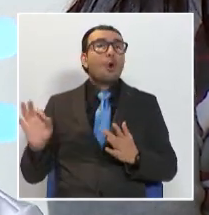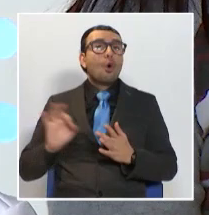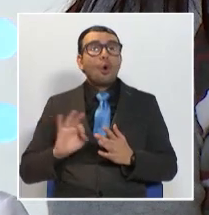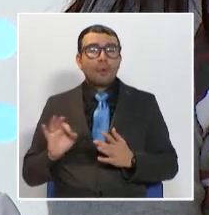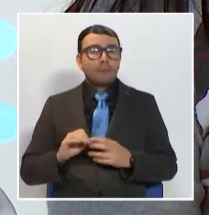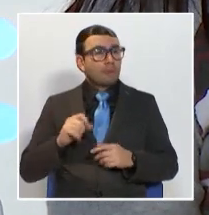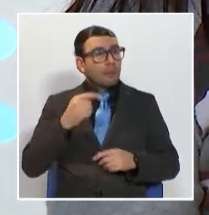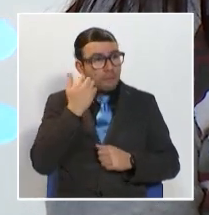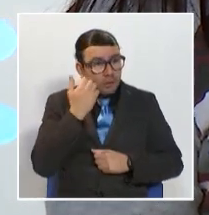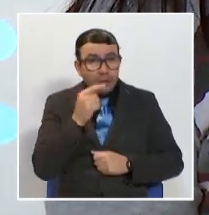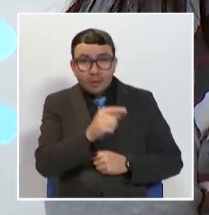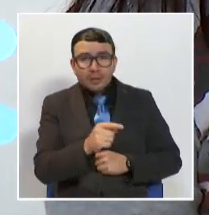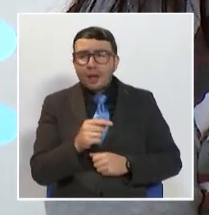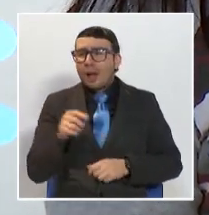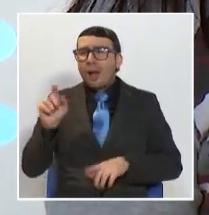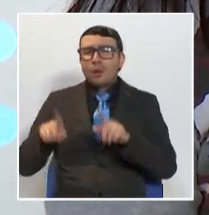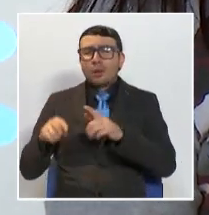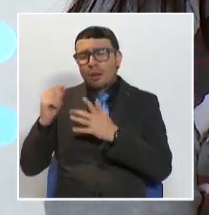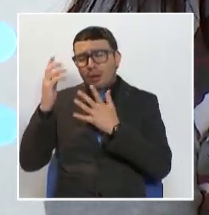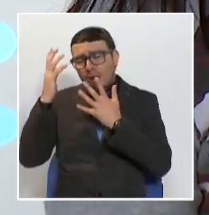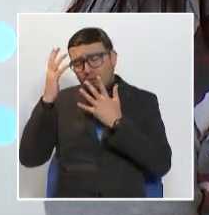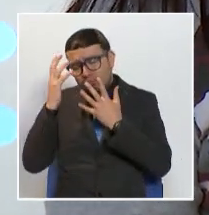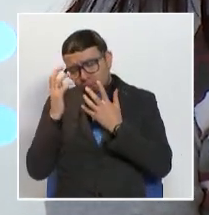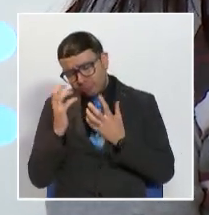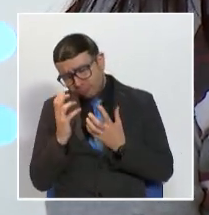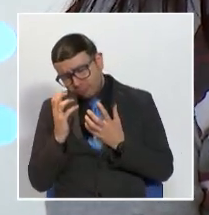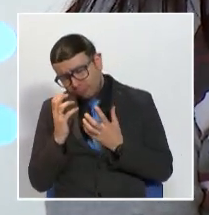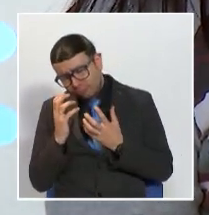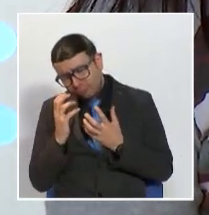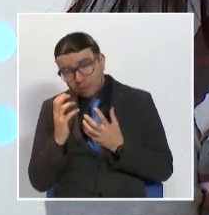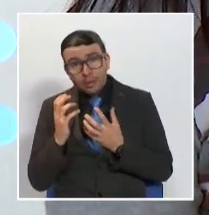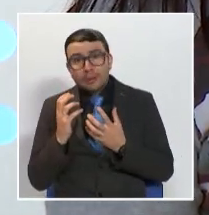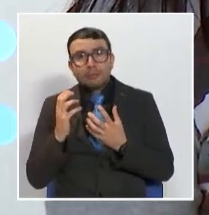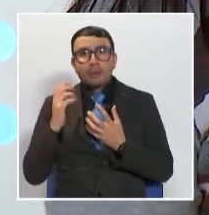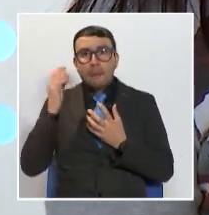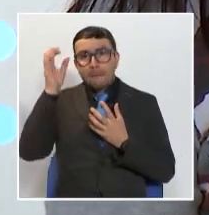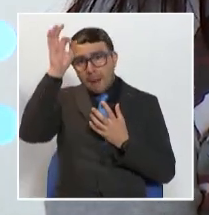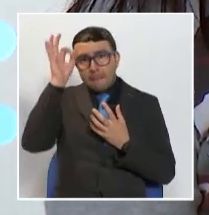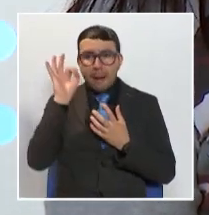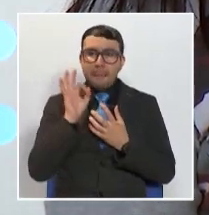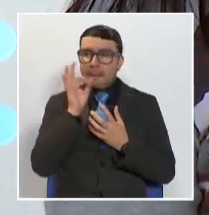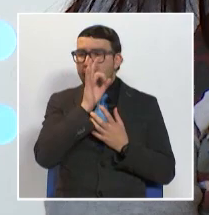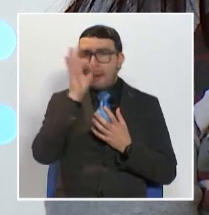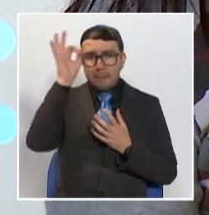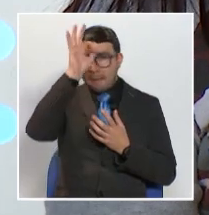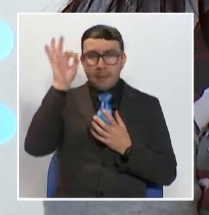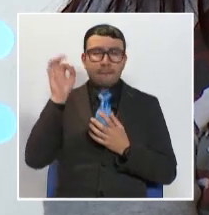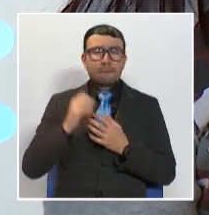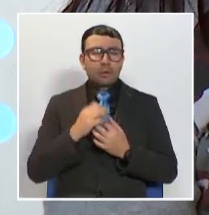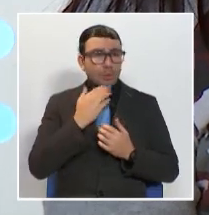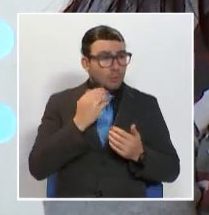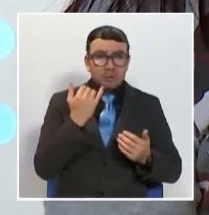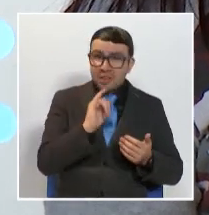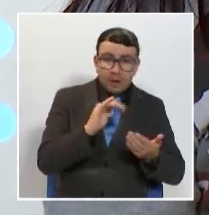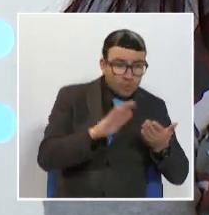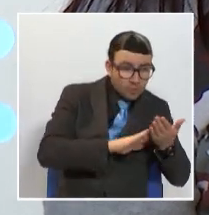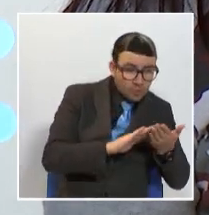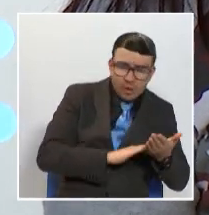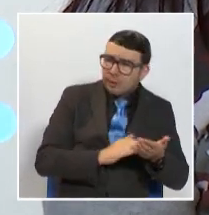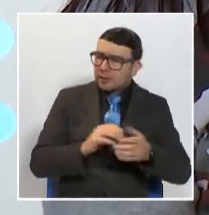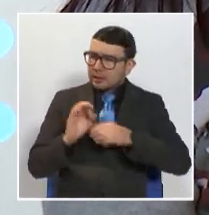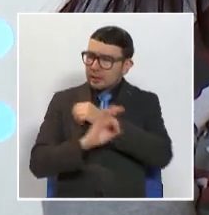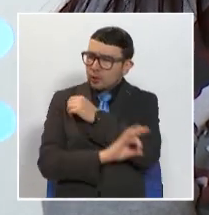entran en depresión o ansiedad, cuando son controladas sus enfermedades psicológicas o psiquiátricas de base, su